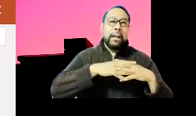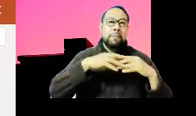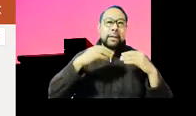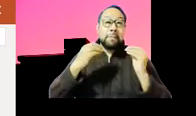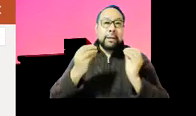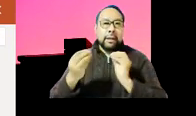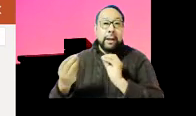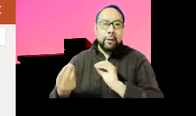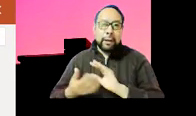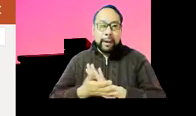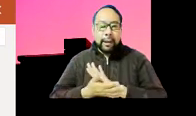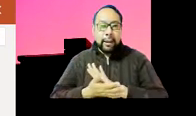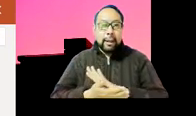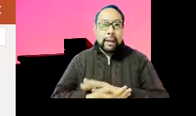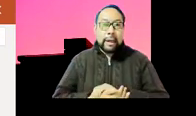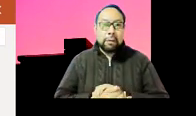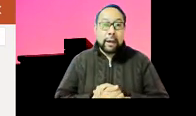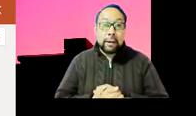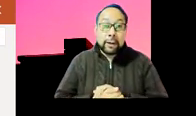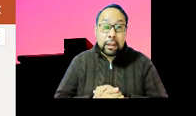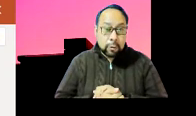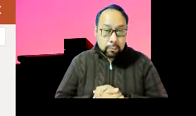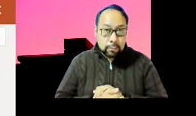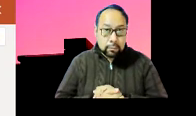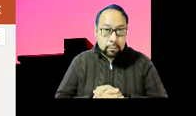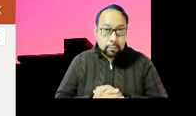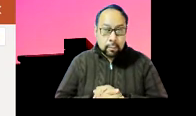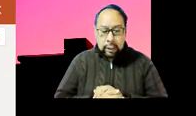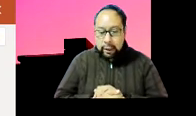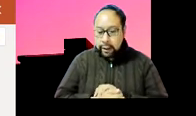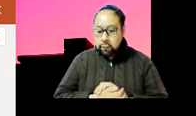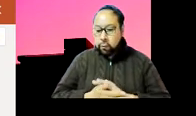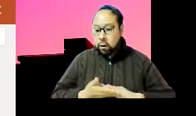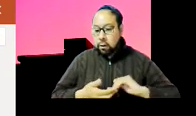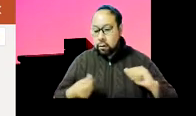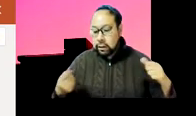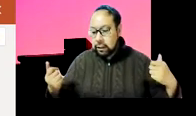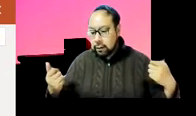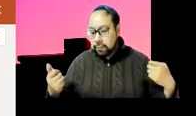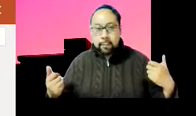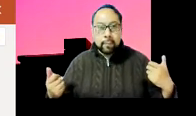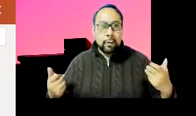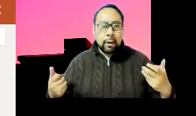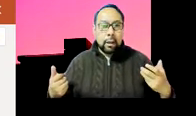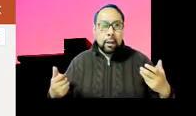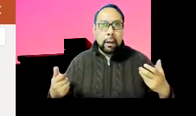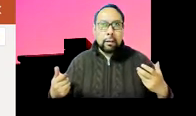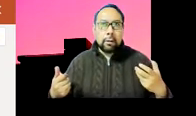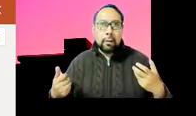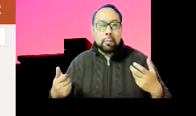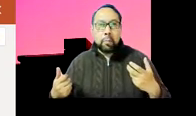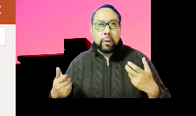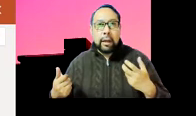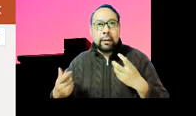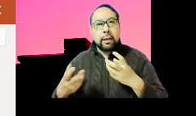el poder es más invisible, no se ve, es más efectivo. Y Michel Foucault nos lo dice, ¿no?